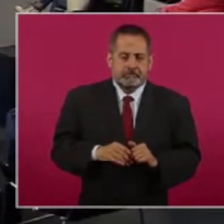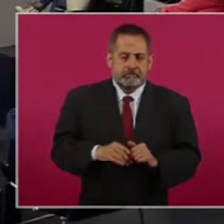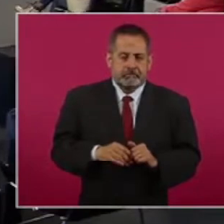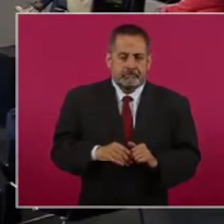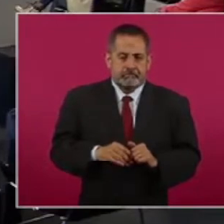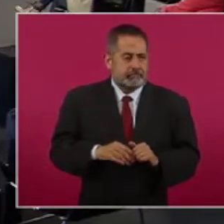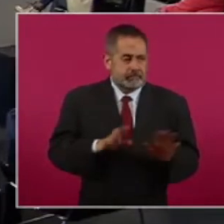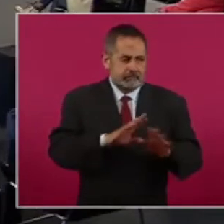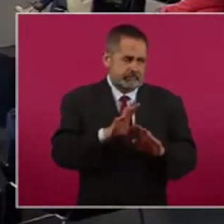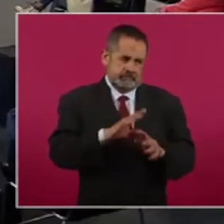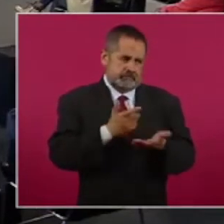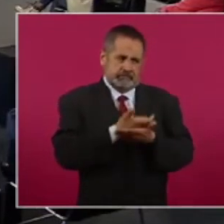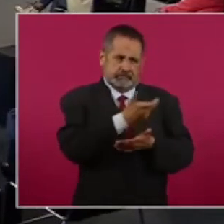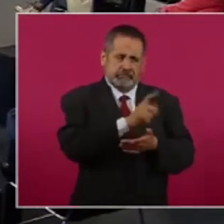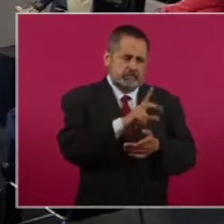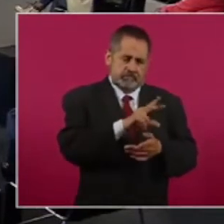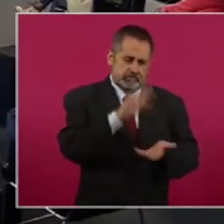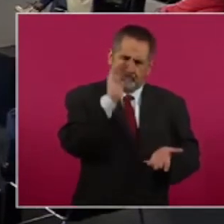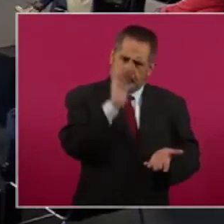bájale